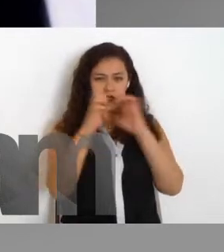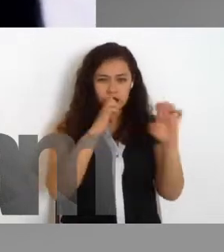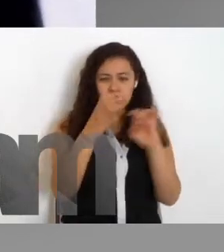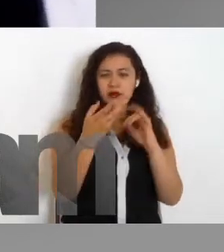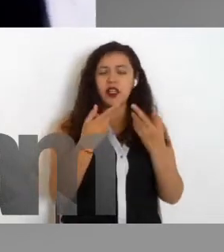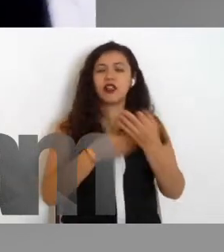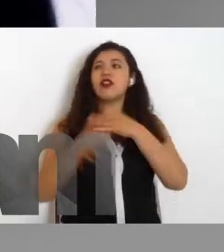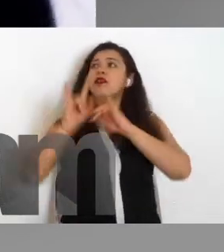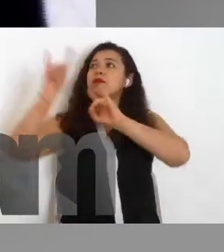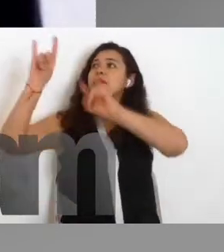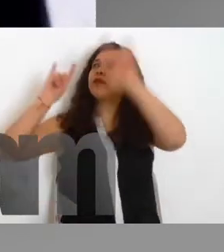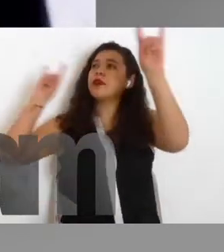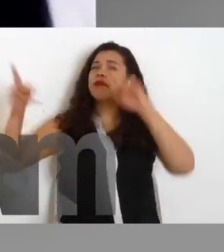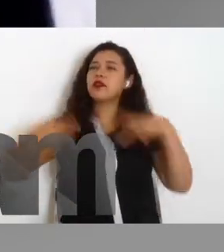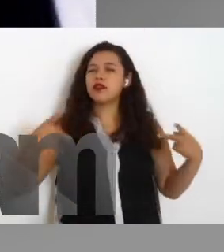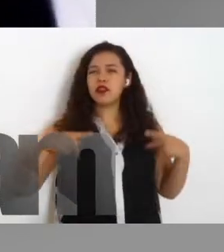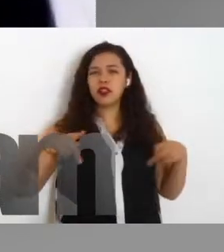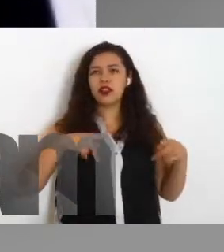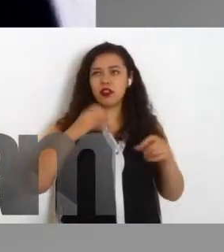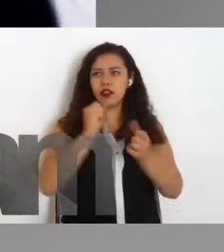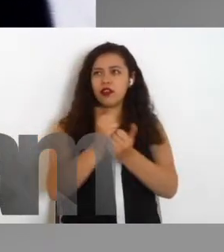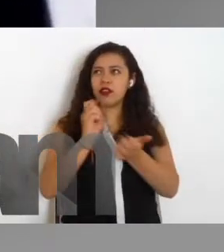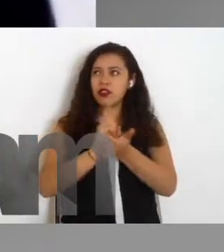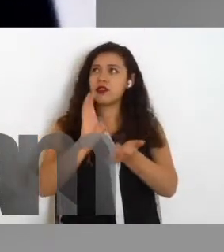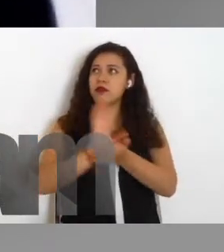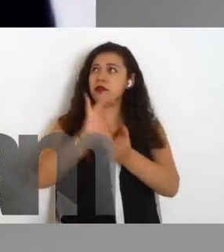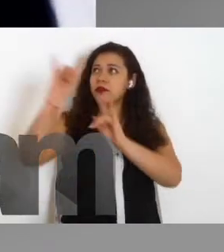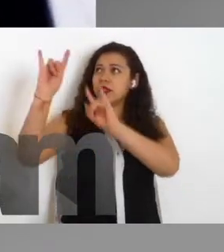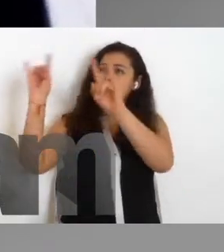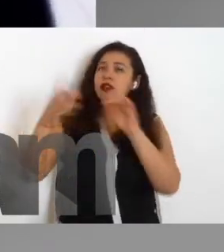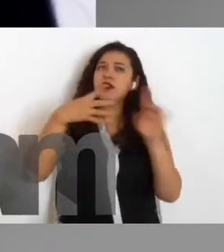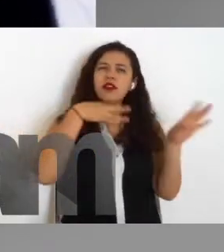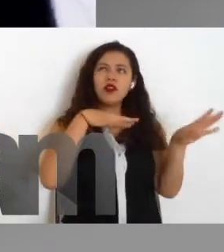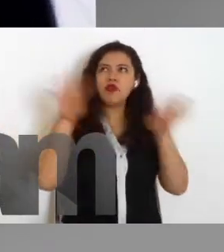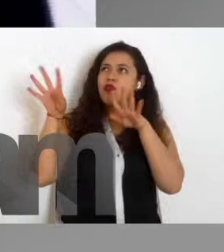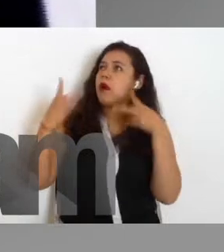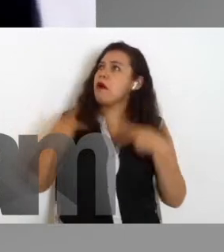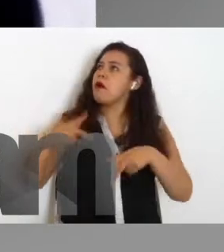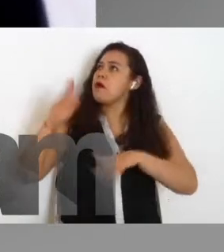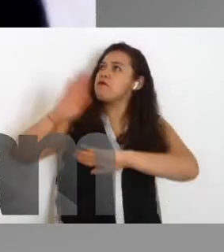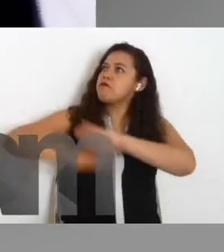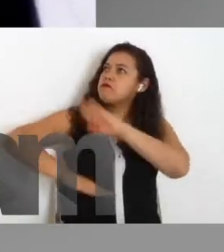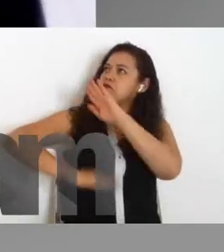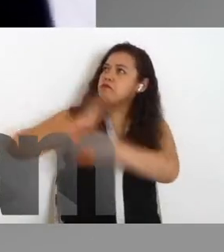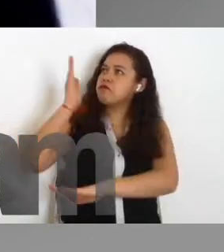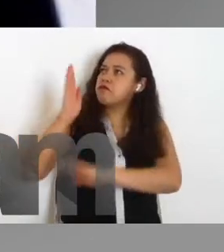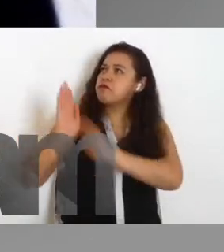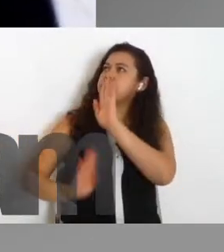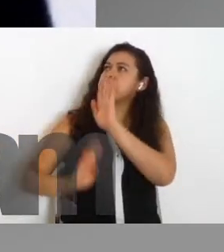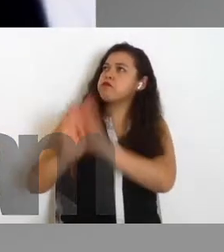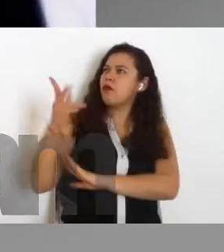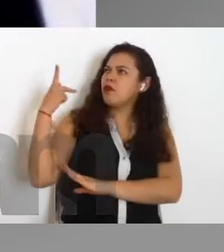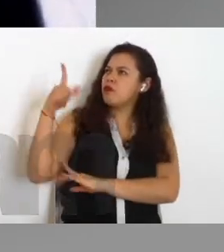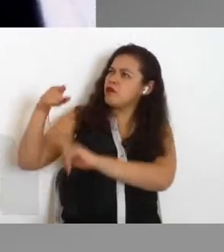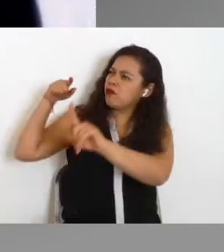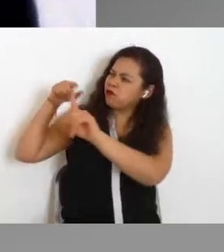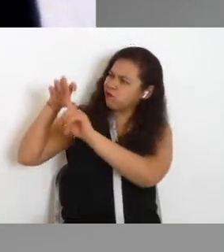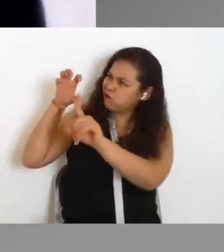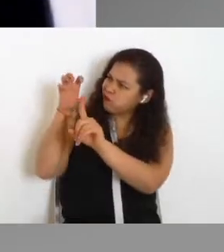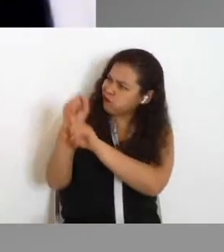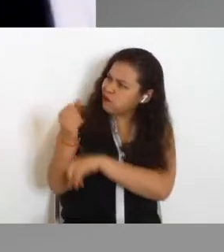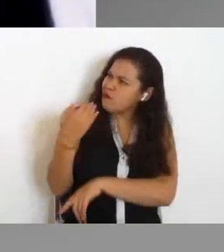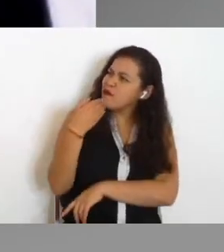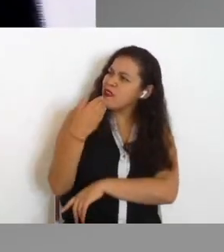la persona con discapacidad como una persona de éxito, como una persona que está alcanzando sus metas, que